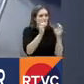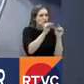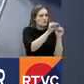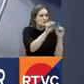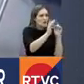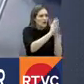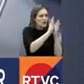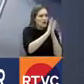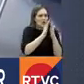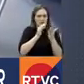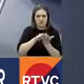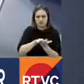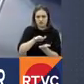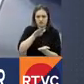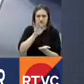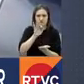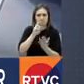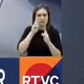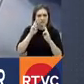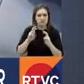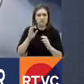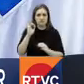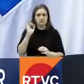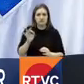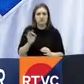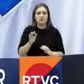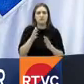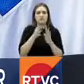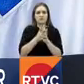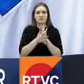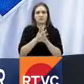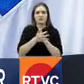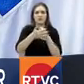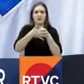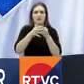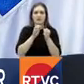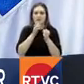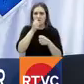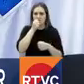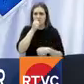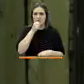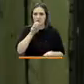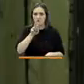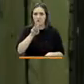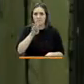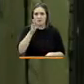investigación de este caso continúa. RTVC Noticias informando 24/7.